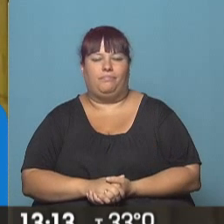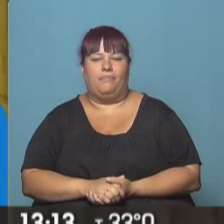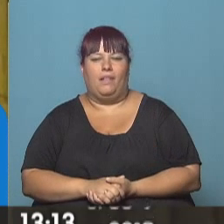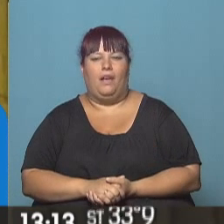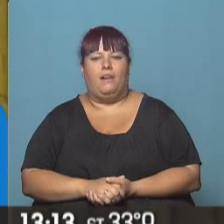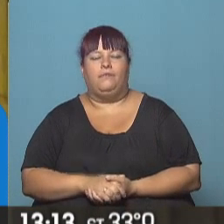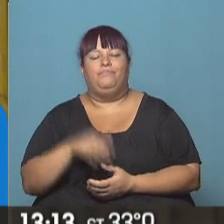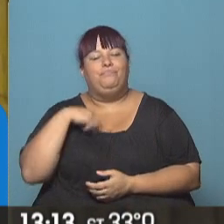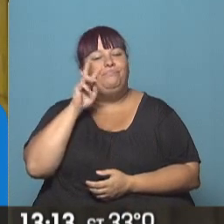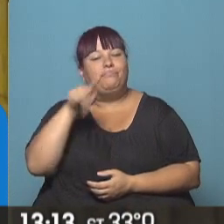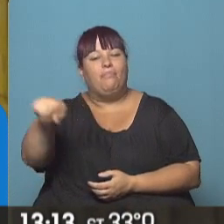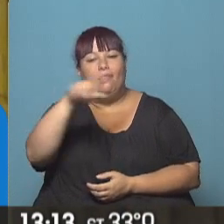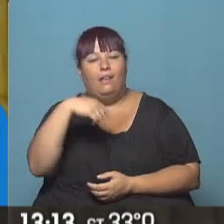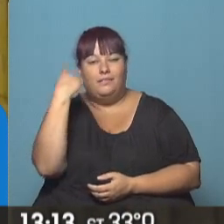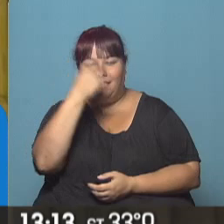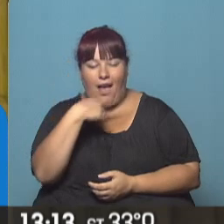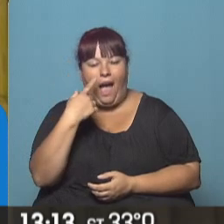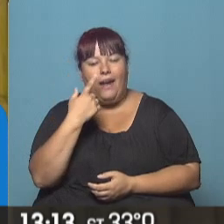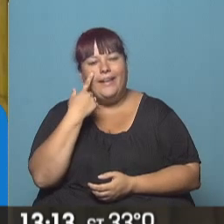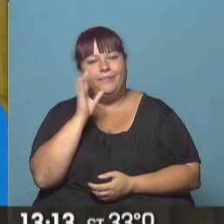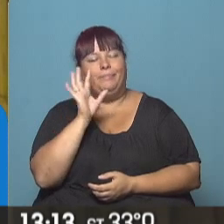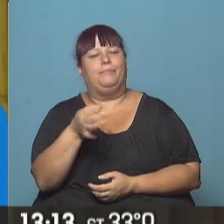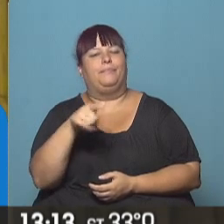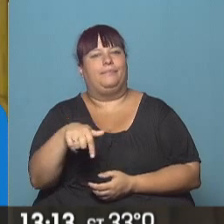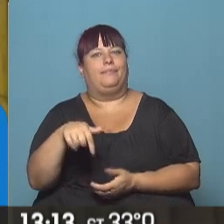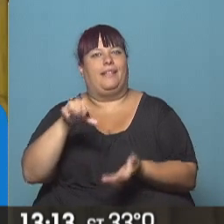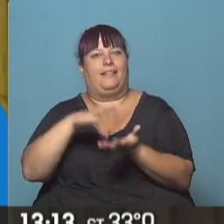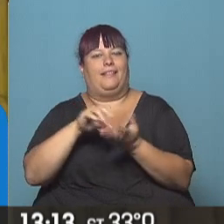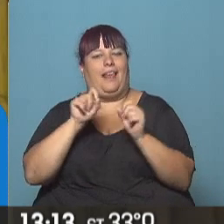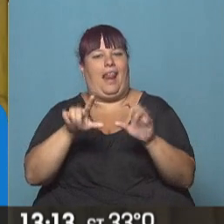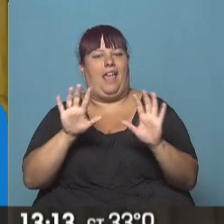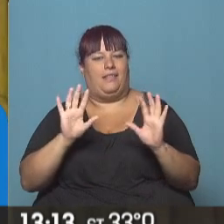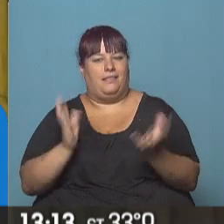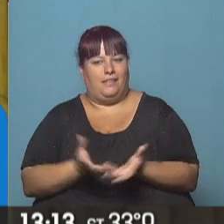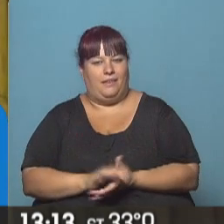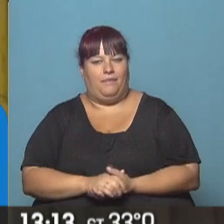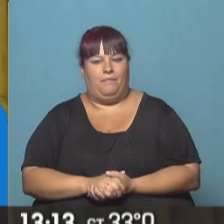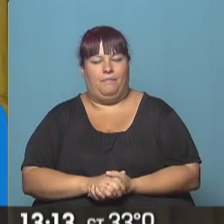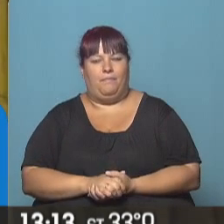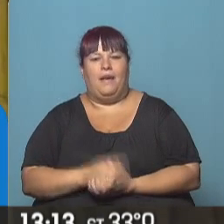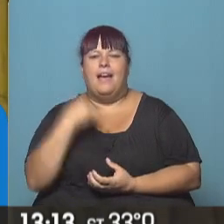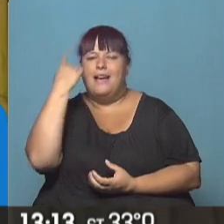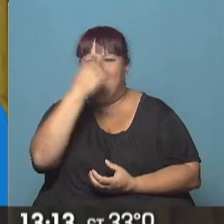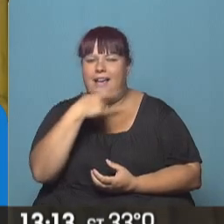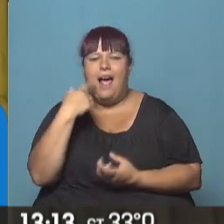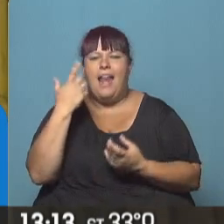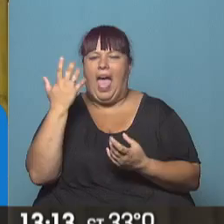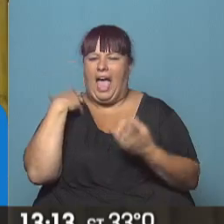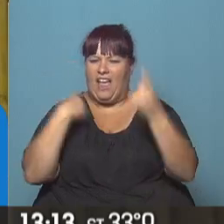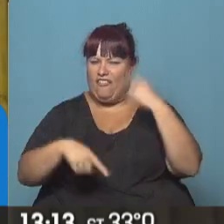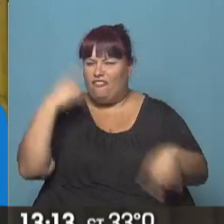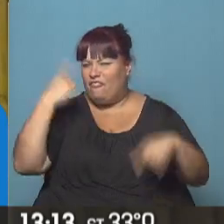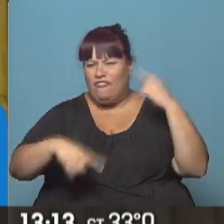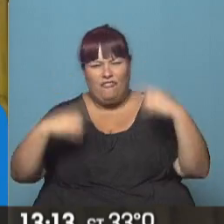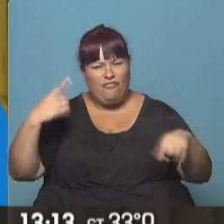En vuestros rostros, el reflejo de esta tierra. un rostro plural de una